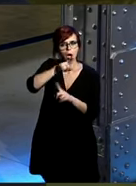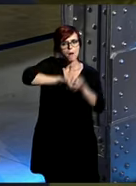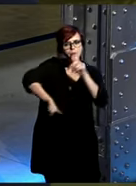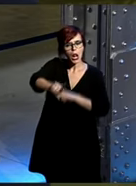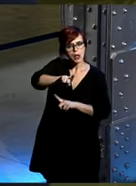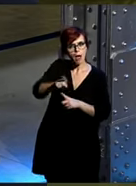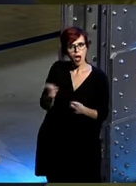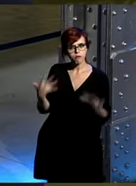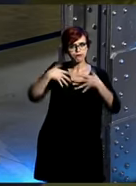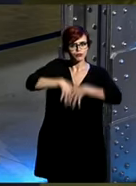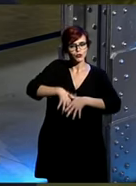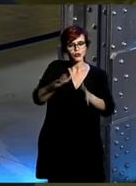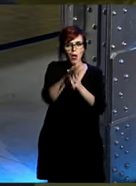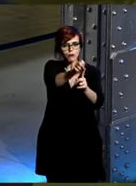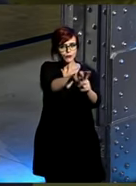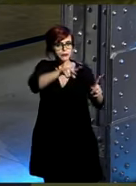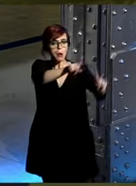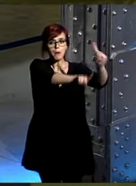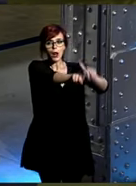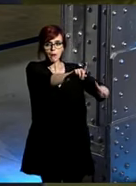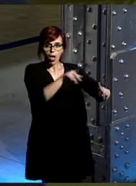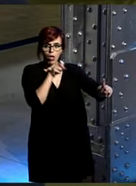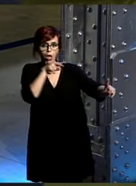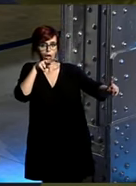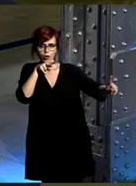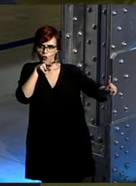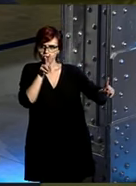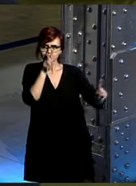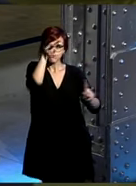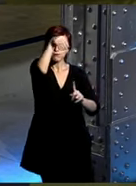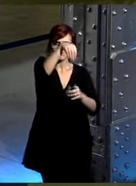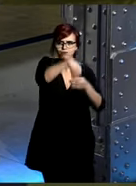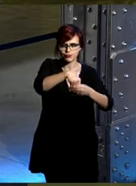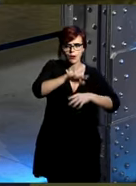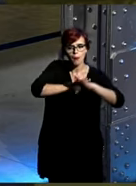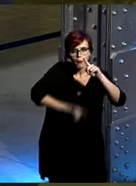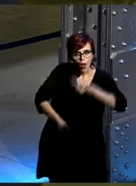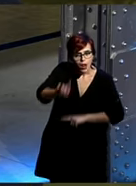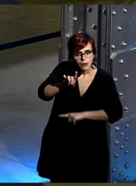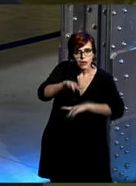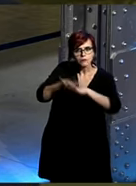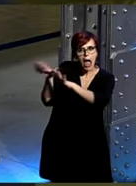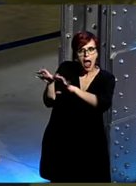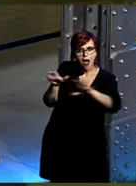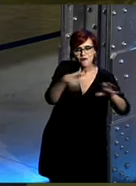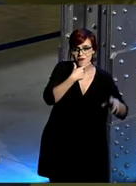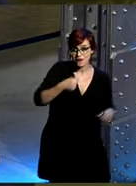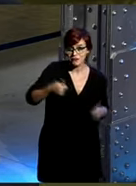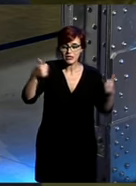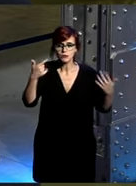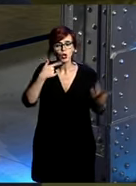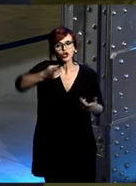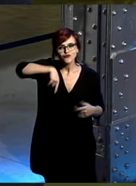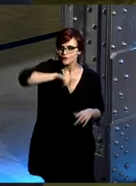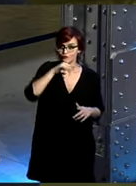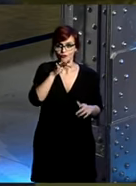problema, no desde fuera, no viéndolo desde fuera, sino desde dentro, es un elemento esencial de aprendizaje. Es algo que nosotros